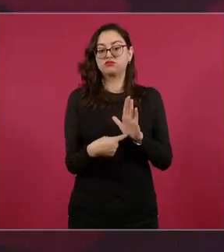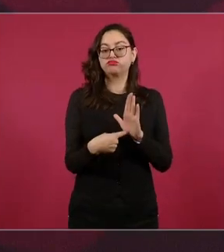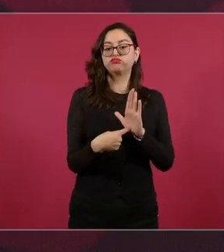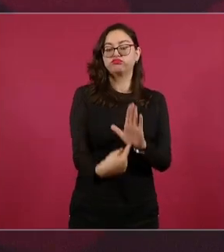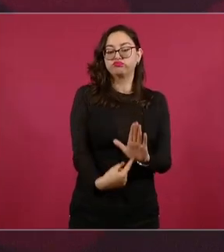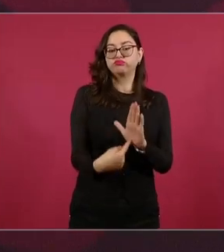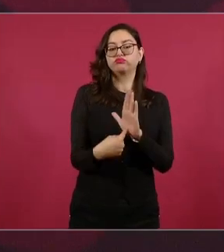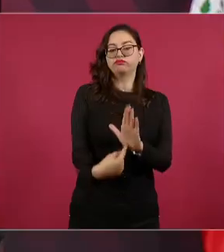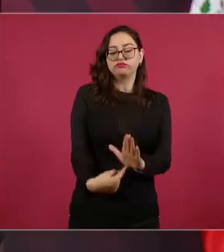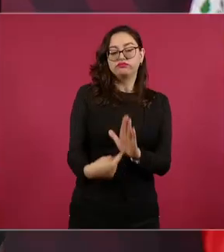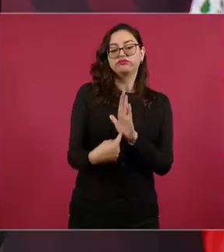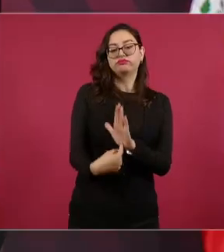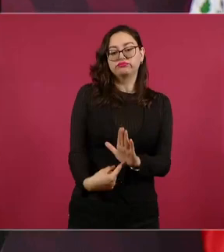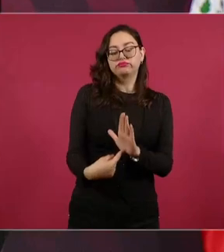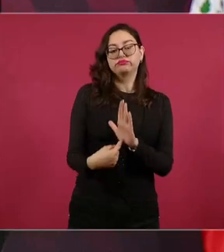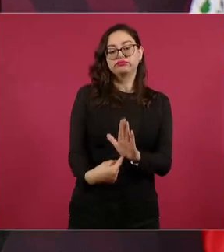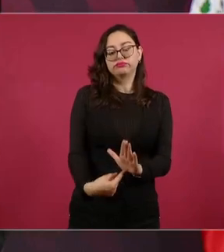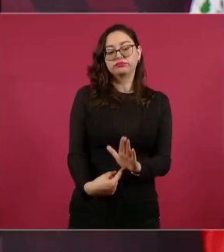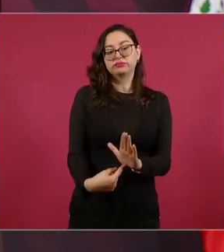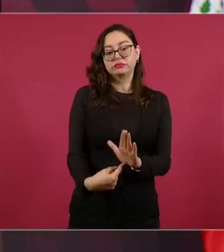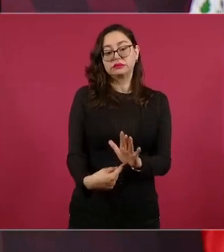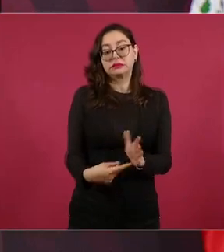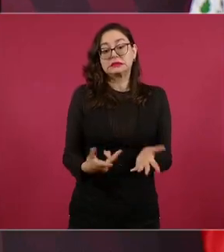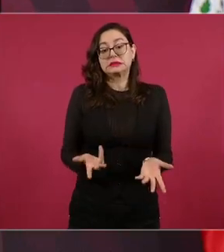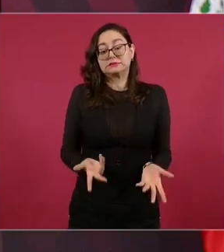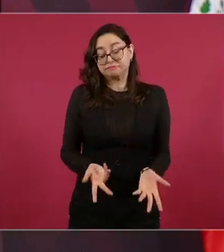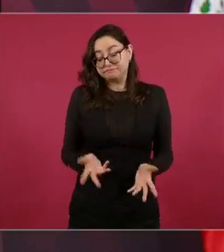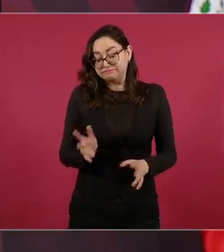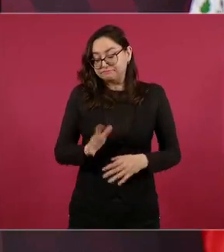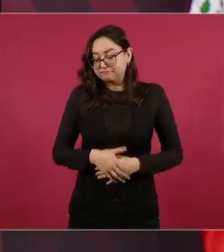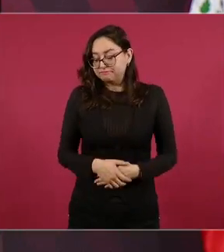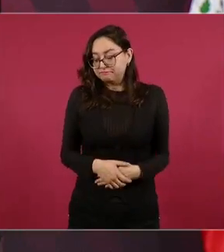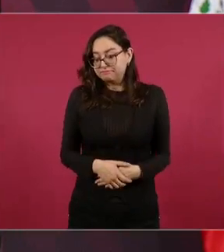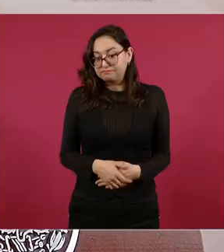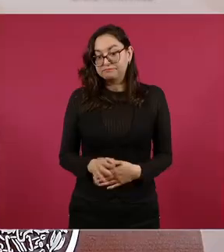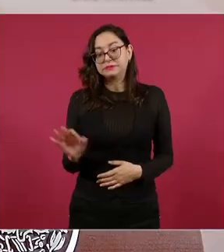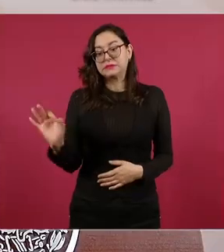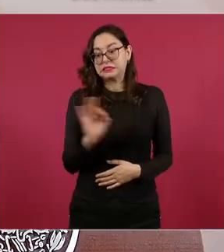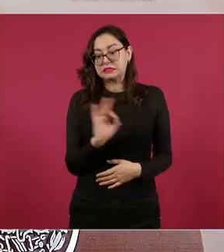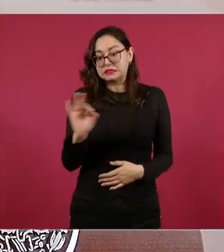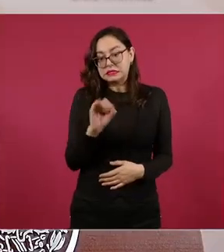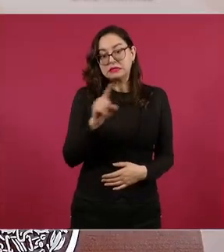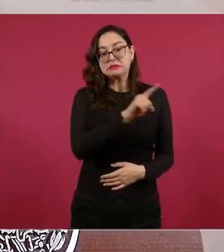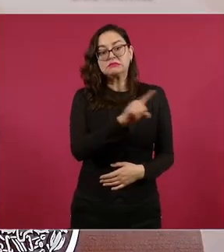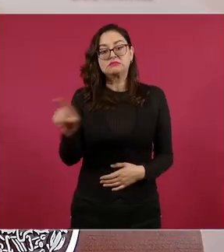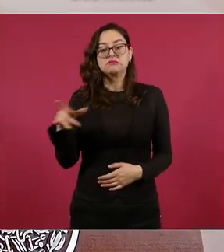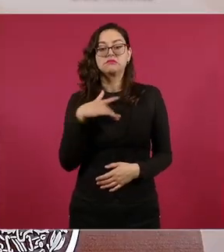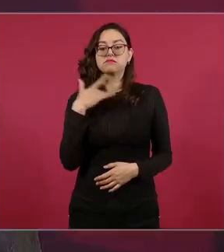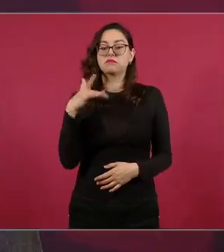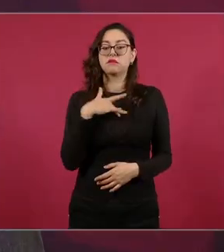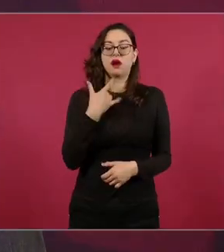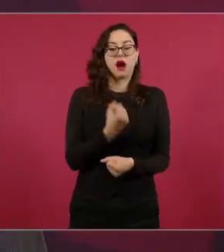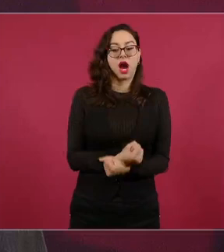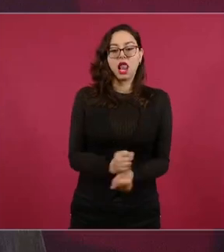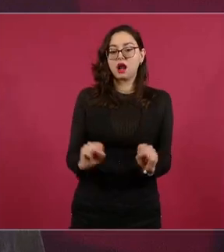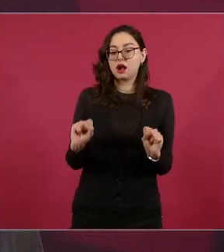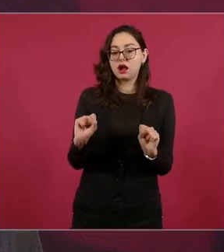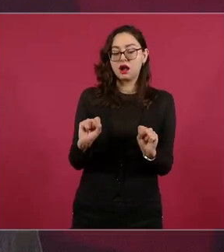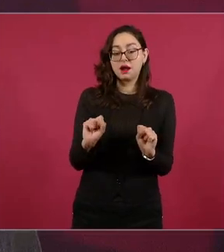que a lo mejor resulta aburrido, pero